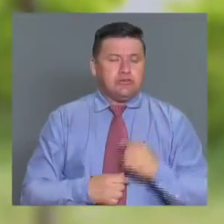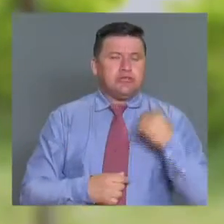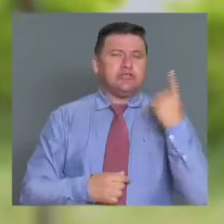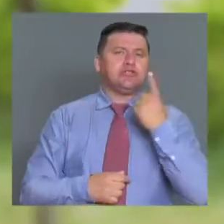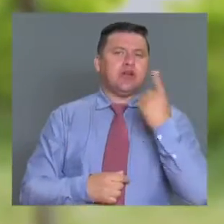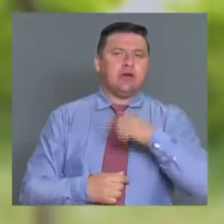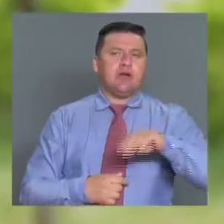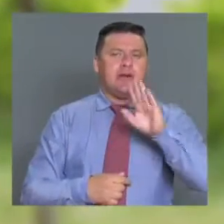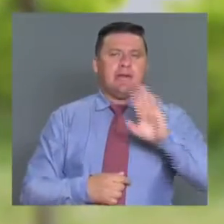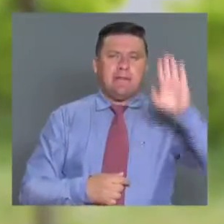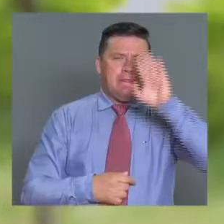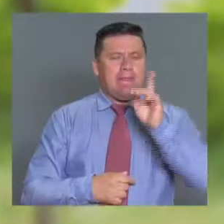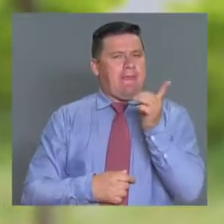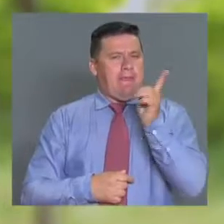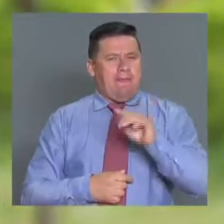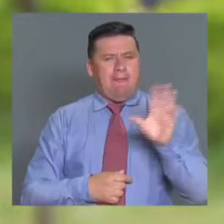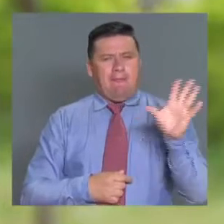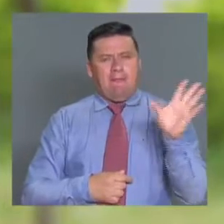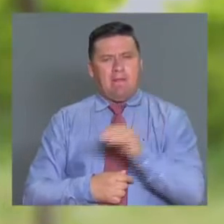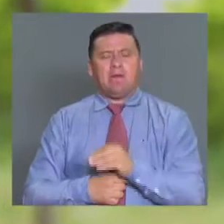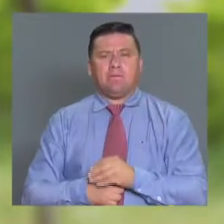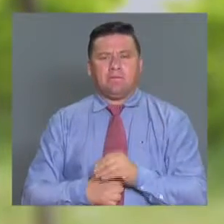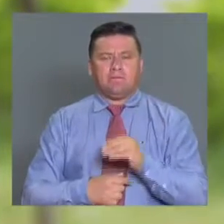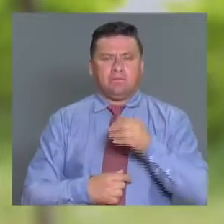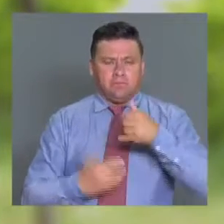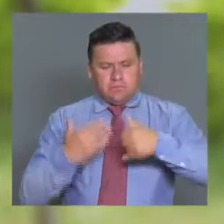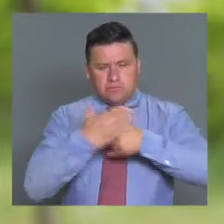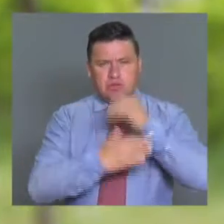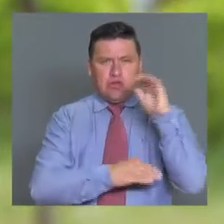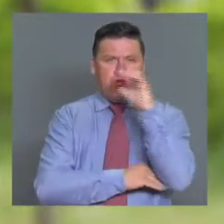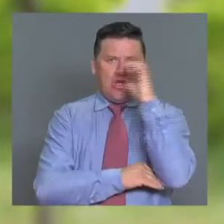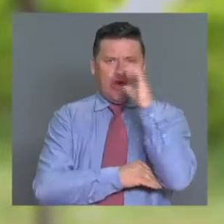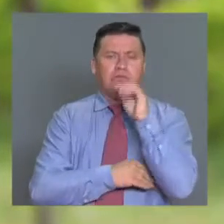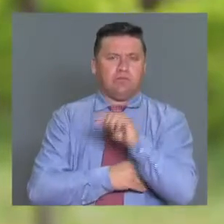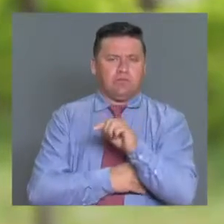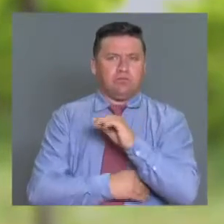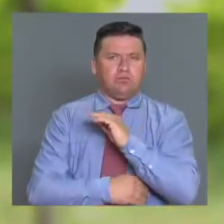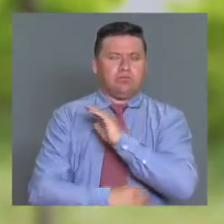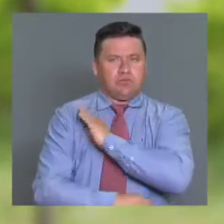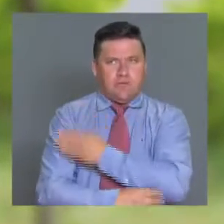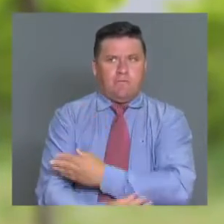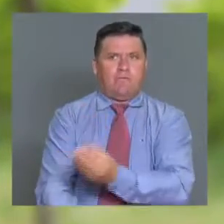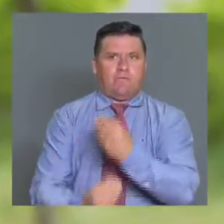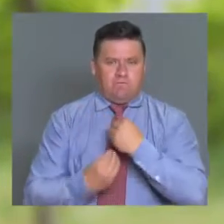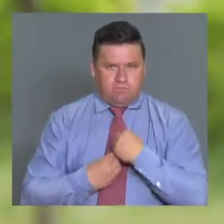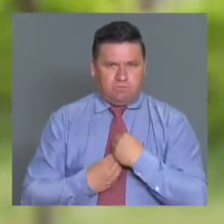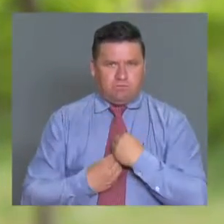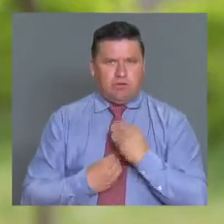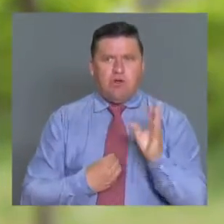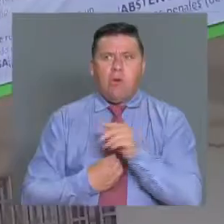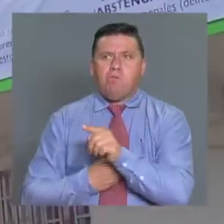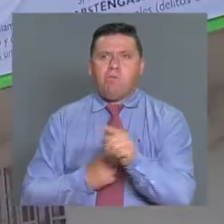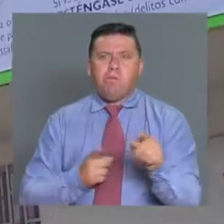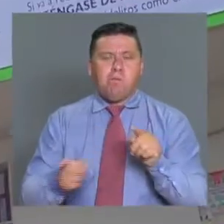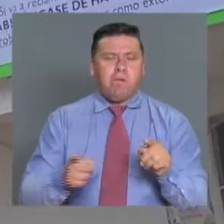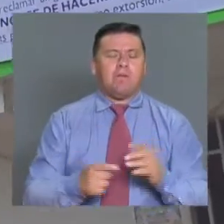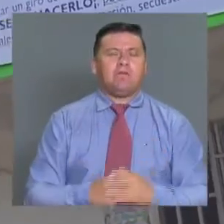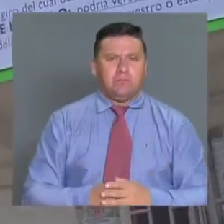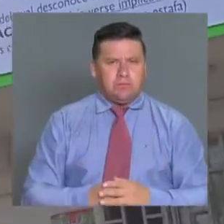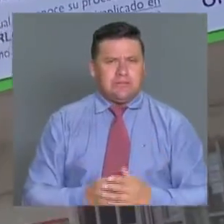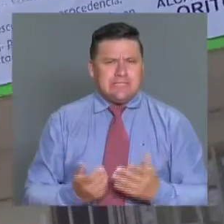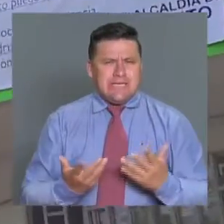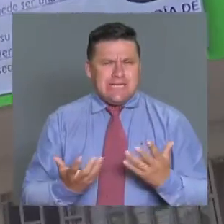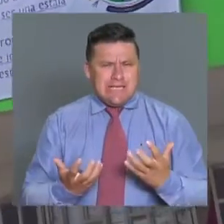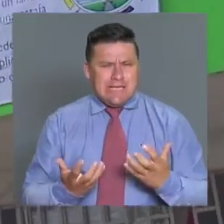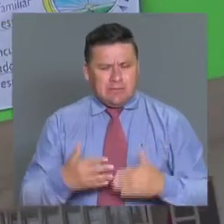solamente en este departamento sino en todo el territorio colombiano fuerte ha fortalecido a todas aquellas personas que